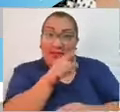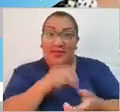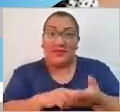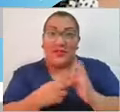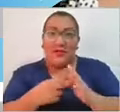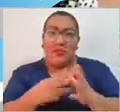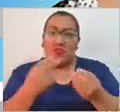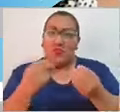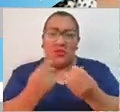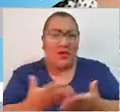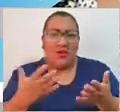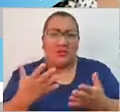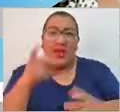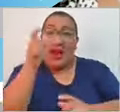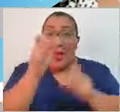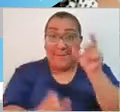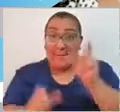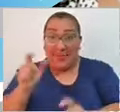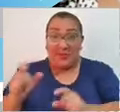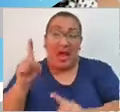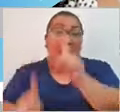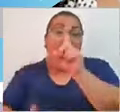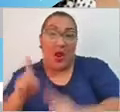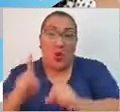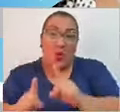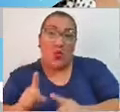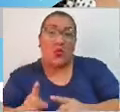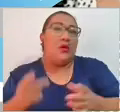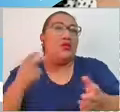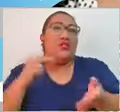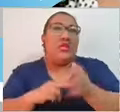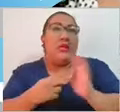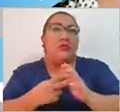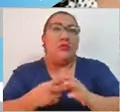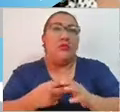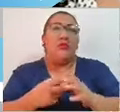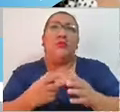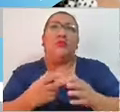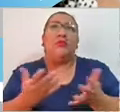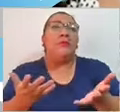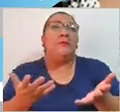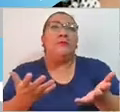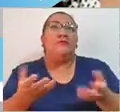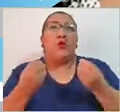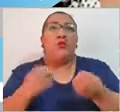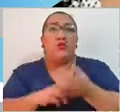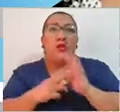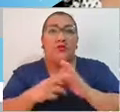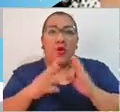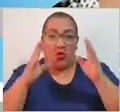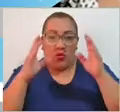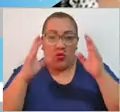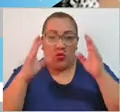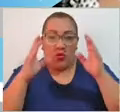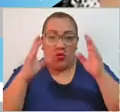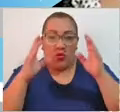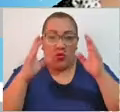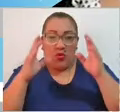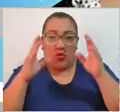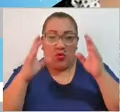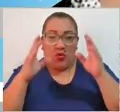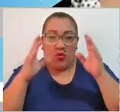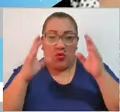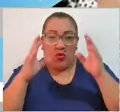sexista, son comportamientos o actos que promueven o refuerzan estereotipos, en los cuales